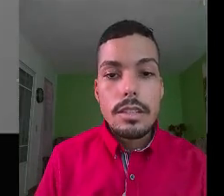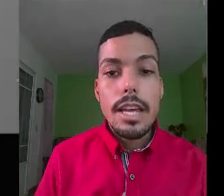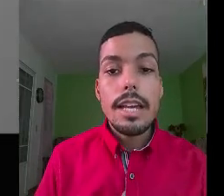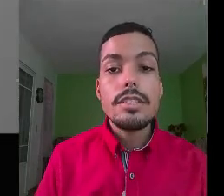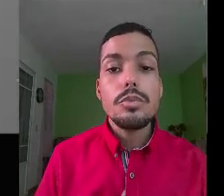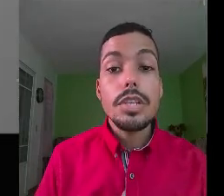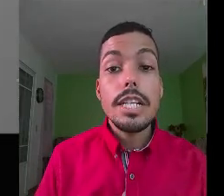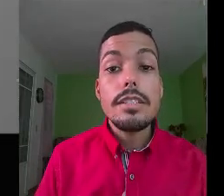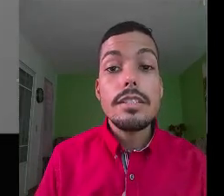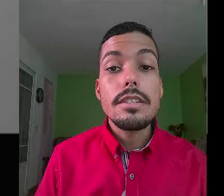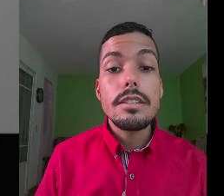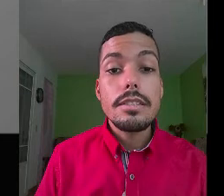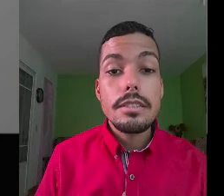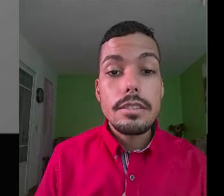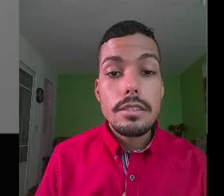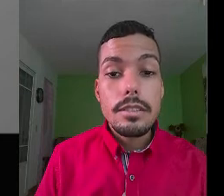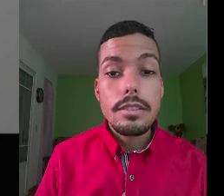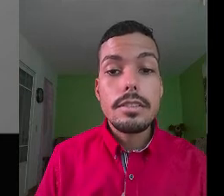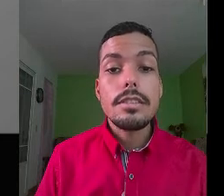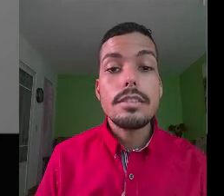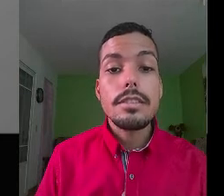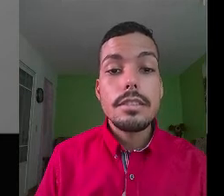X reads X reads